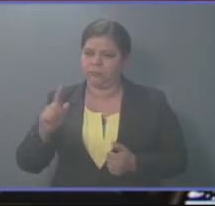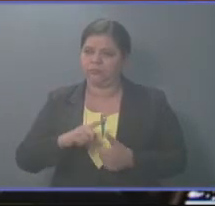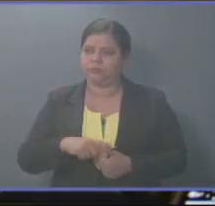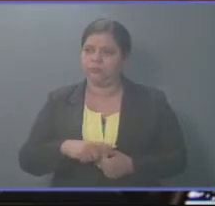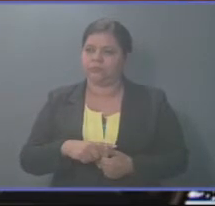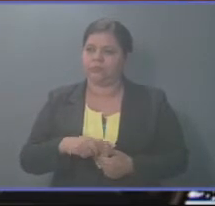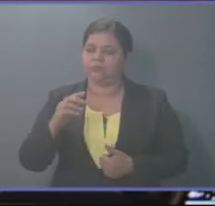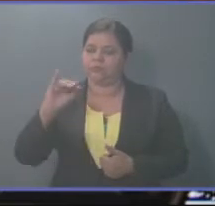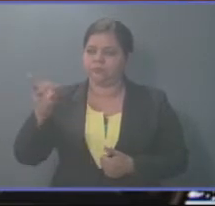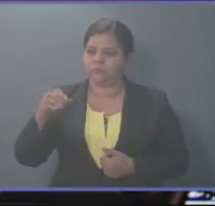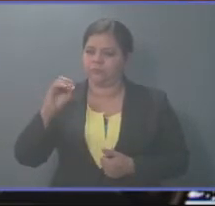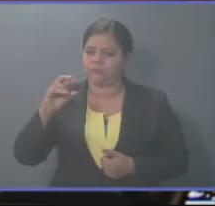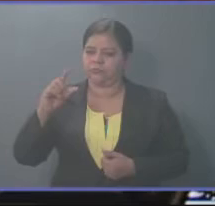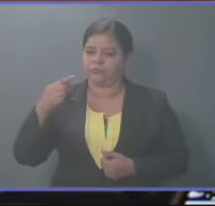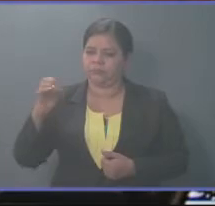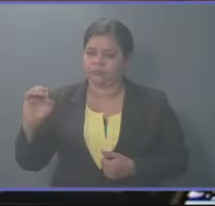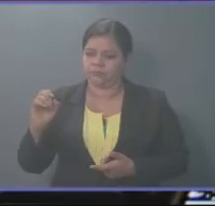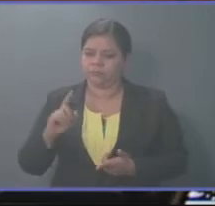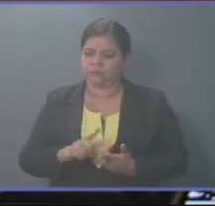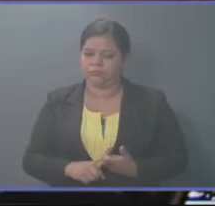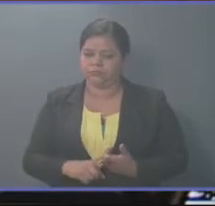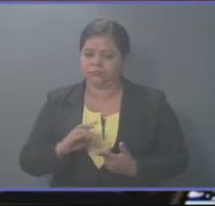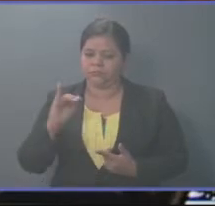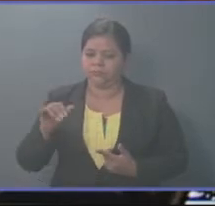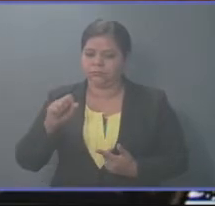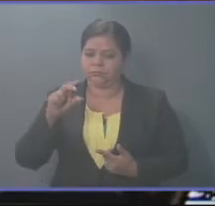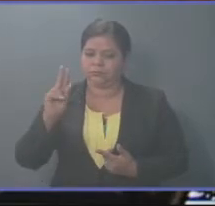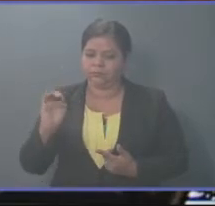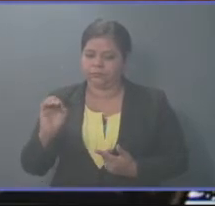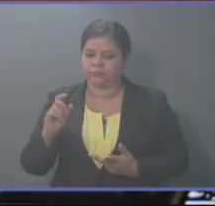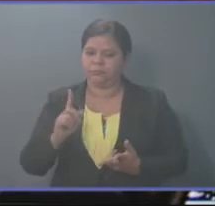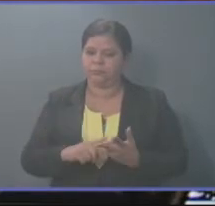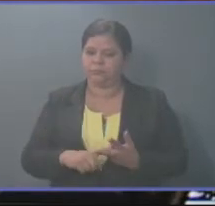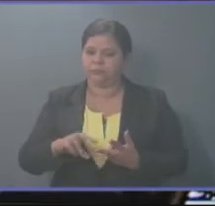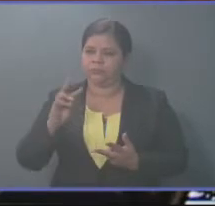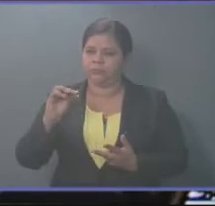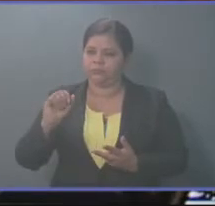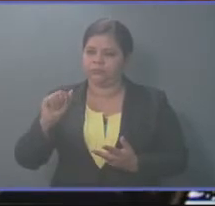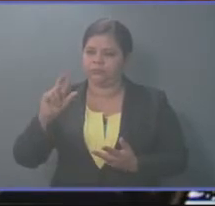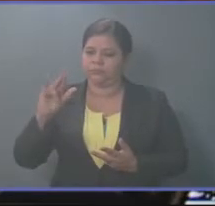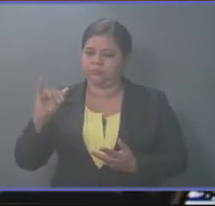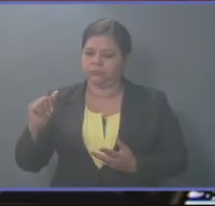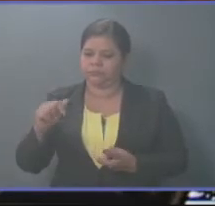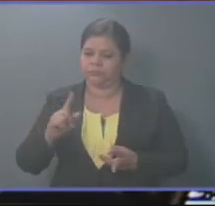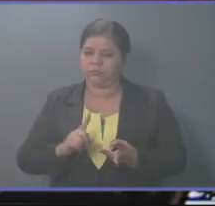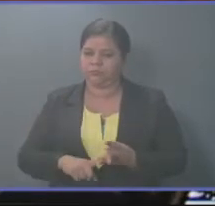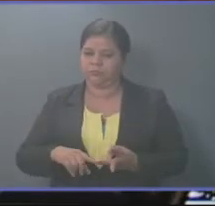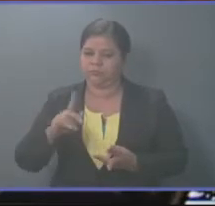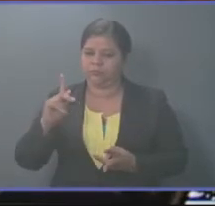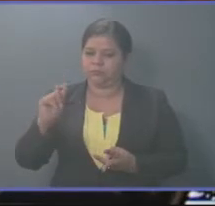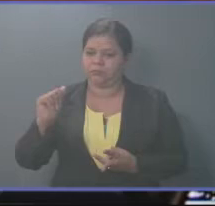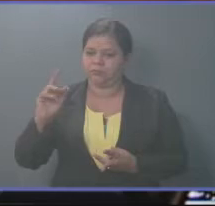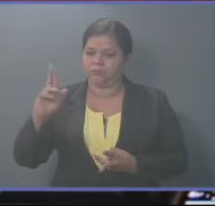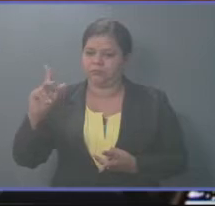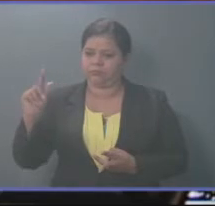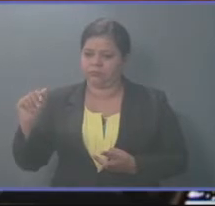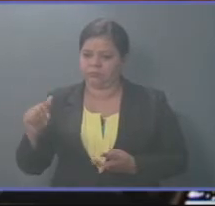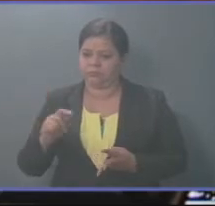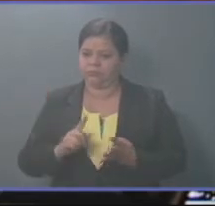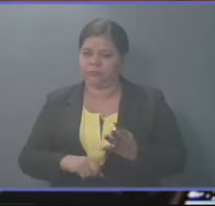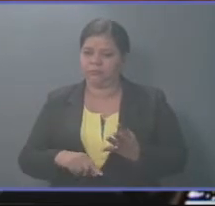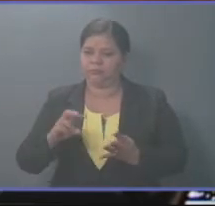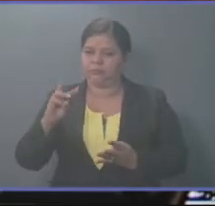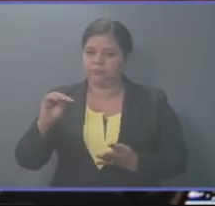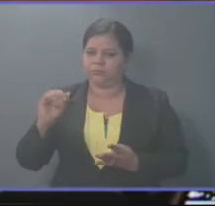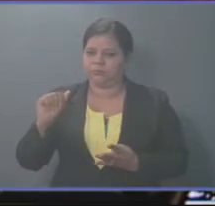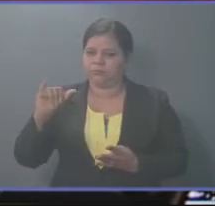Portillo, Jorge Adalberto, Josué Godoy Cardosa, María Elizabeth Gómez Perla, Carla Elena Hernández Molina,